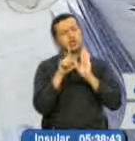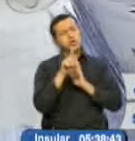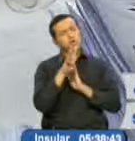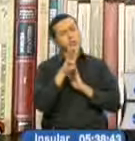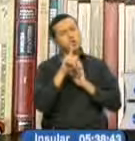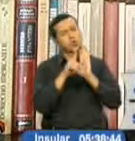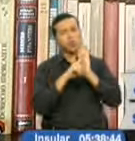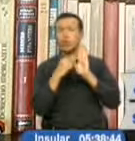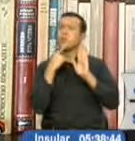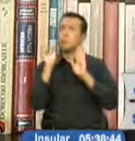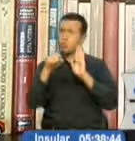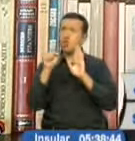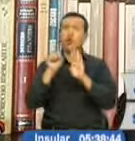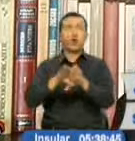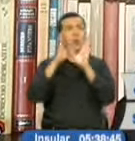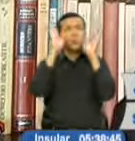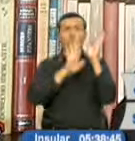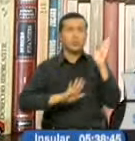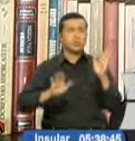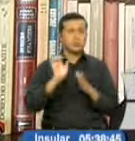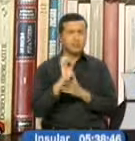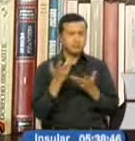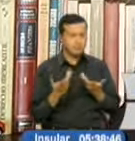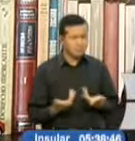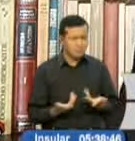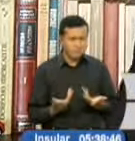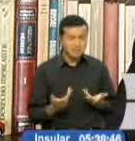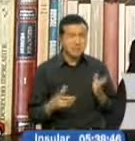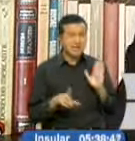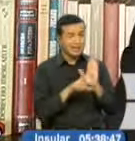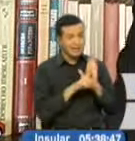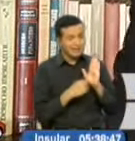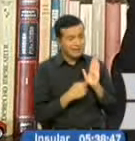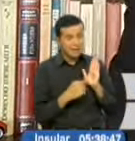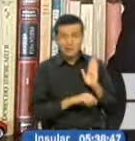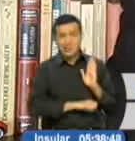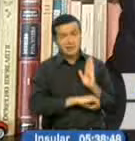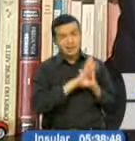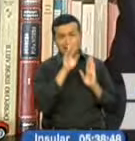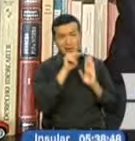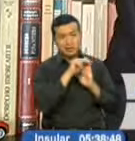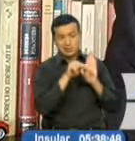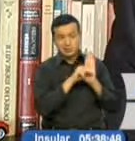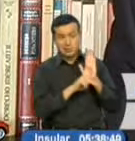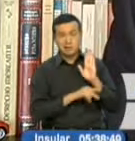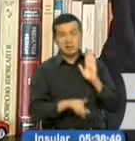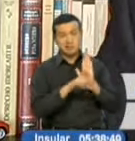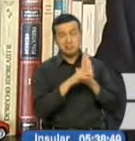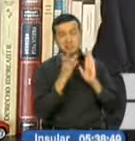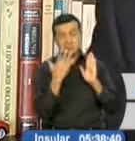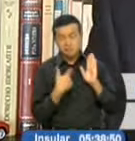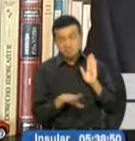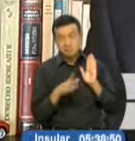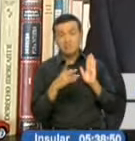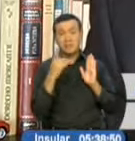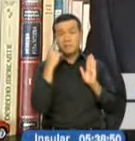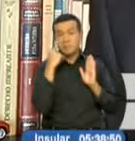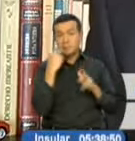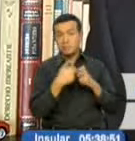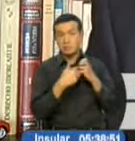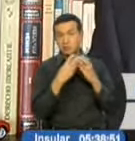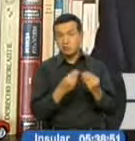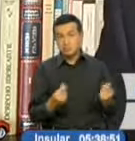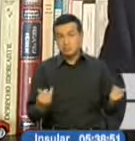de votos. En este caso, la ley tiene todas las normas y disposiciones necesarias para resolver